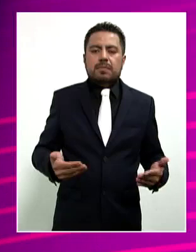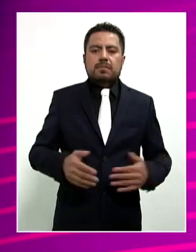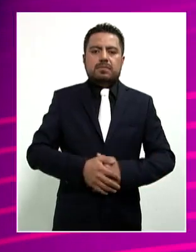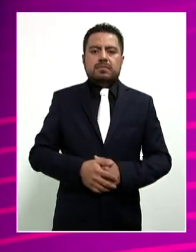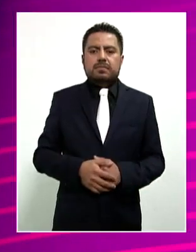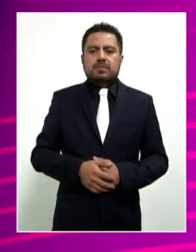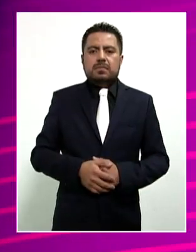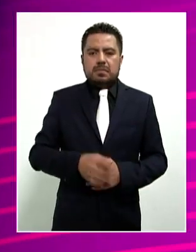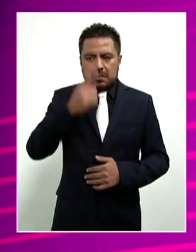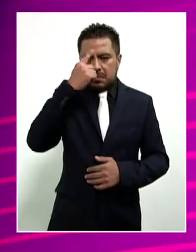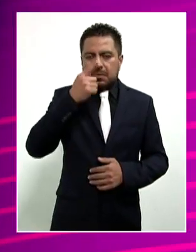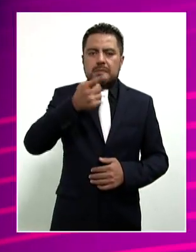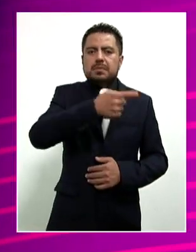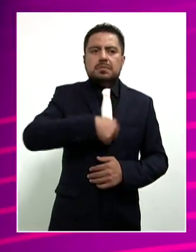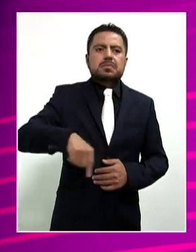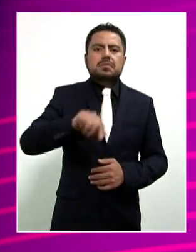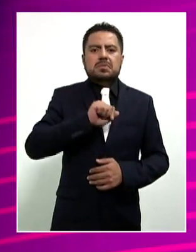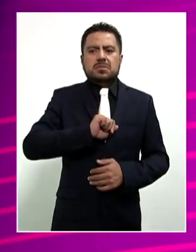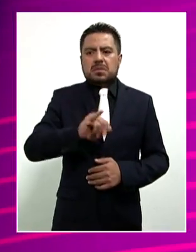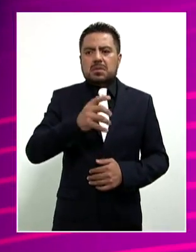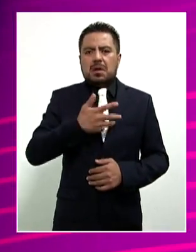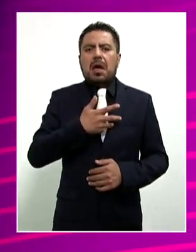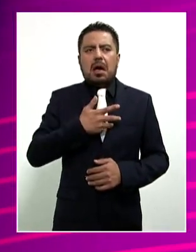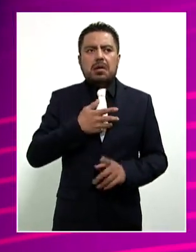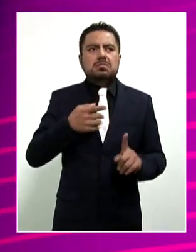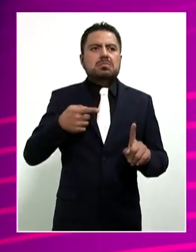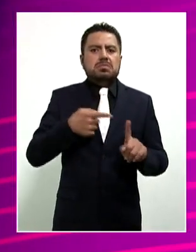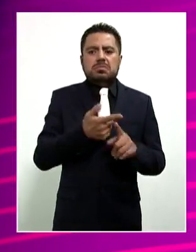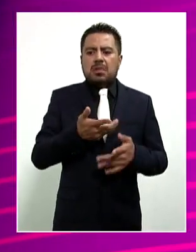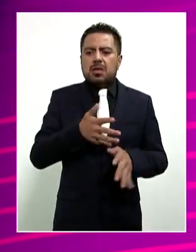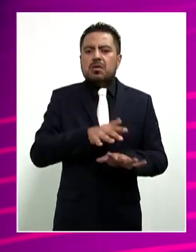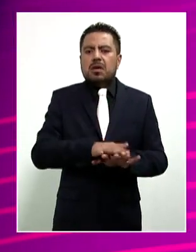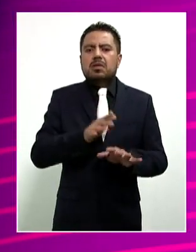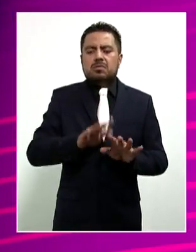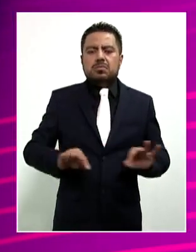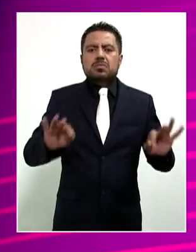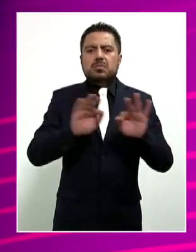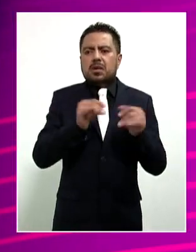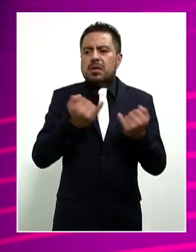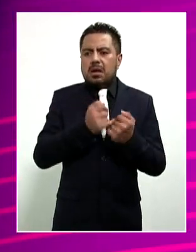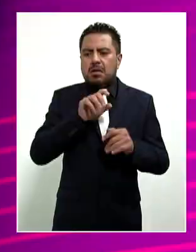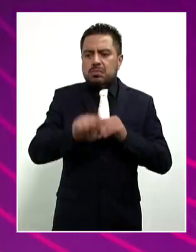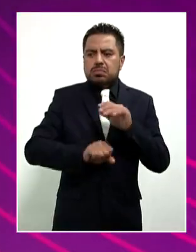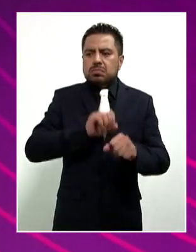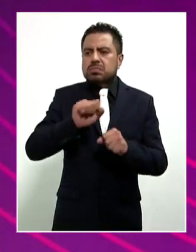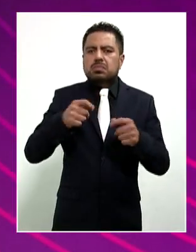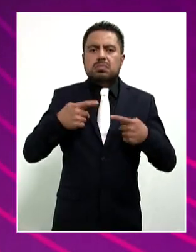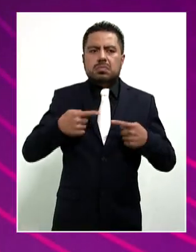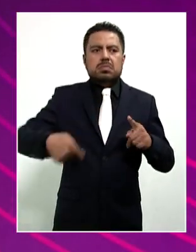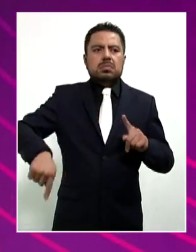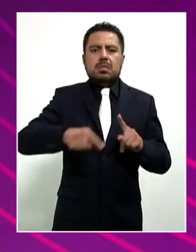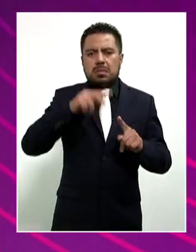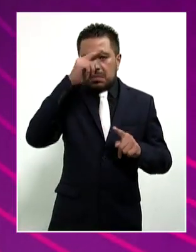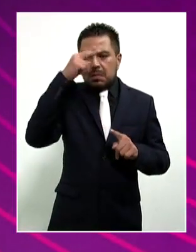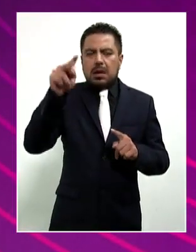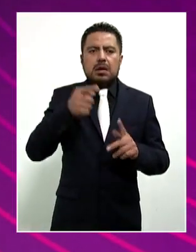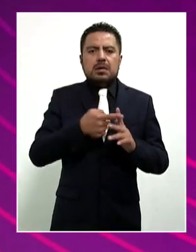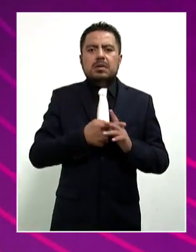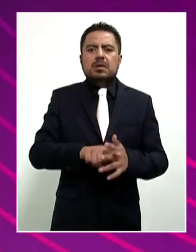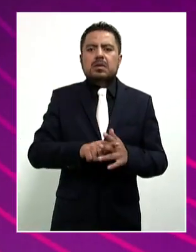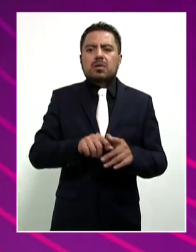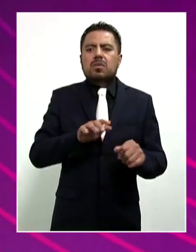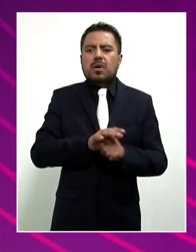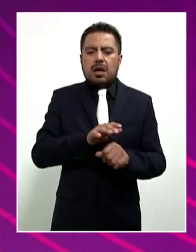Entonces, para nosotros sí existen buenas perspectivas de integración, y es muy importante también tomar en cuenta que México está al inicio de